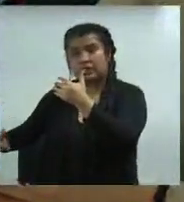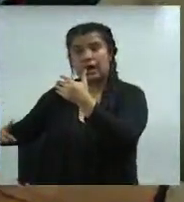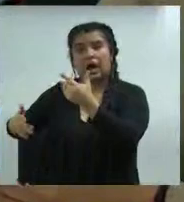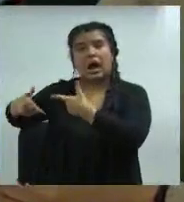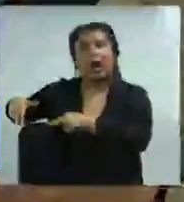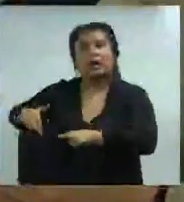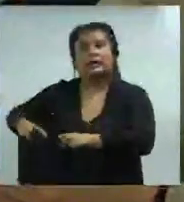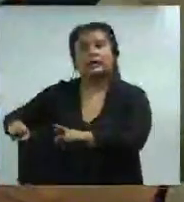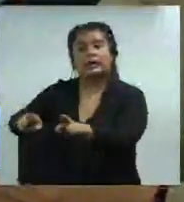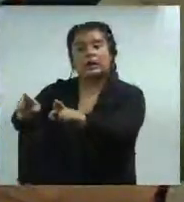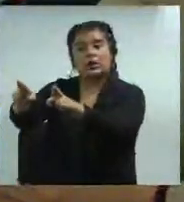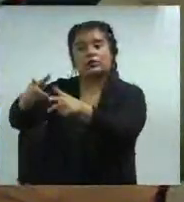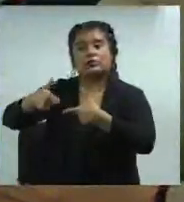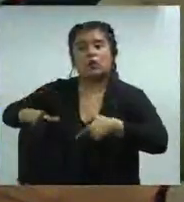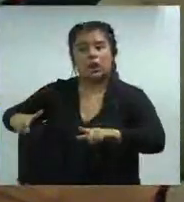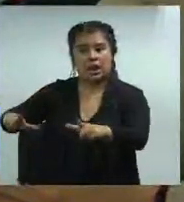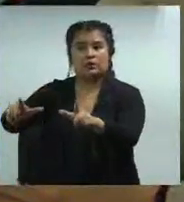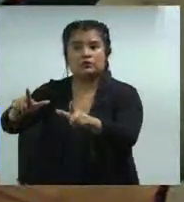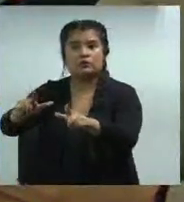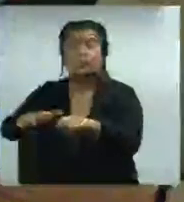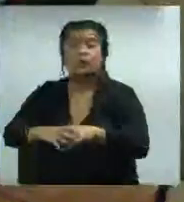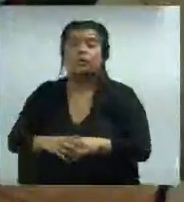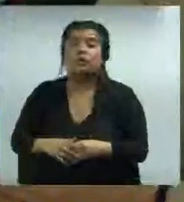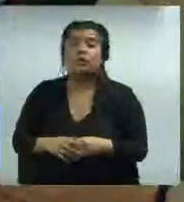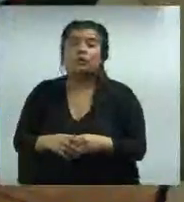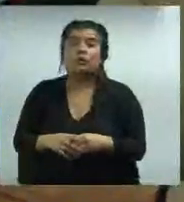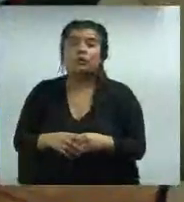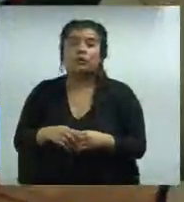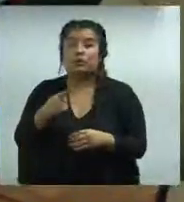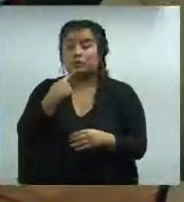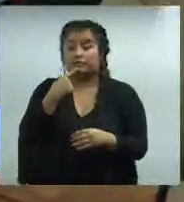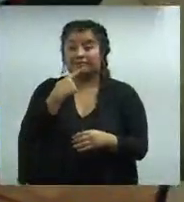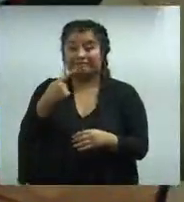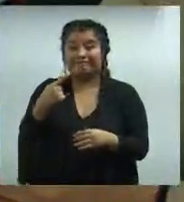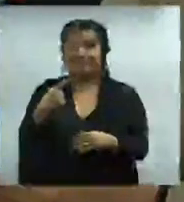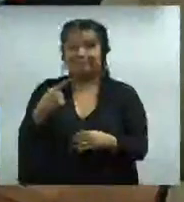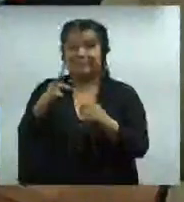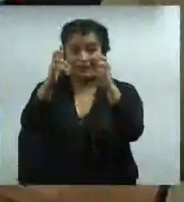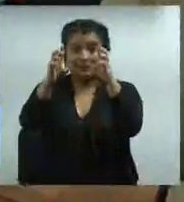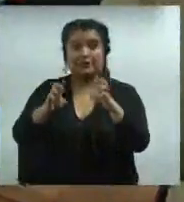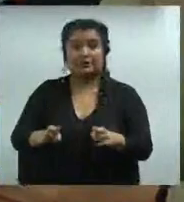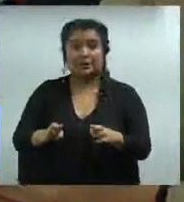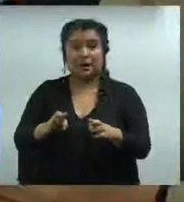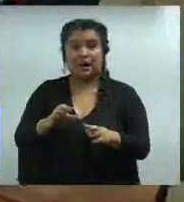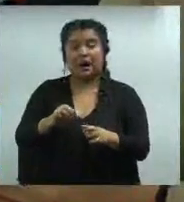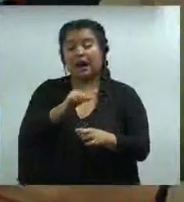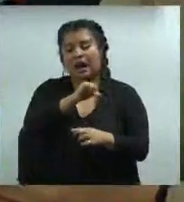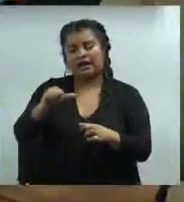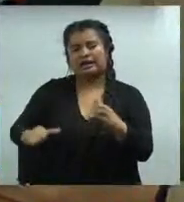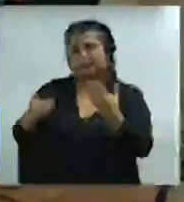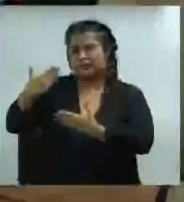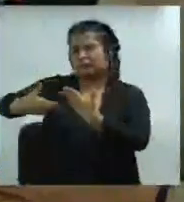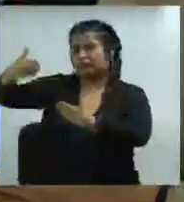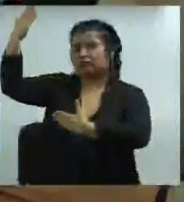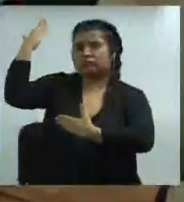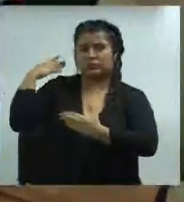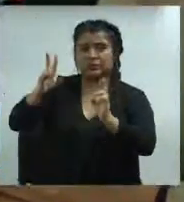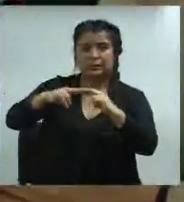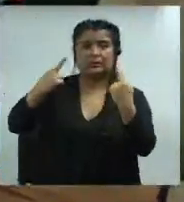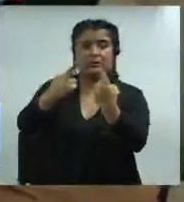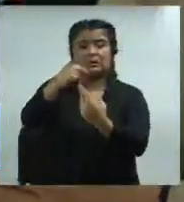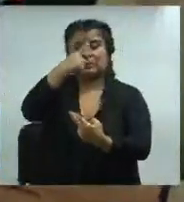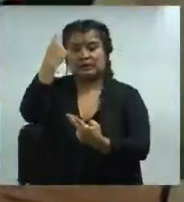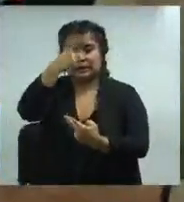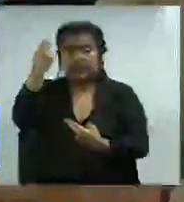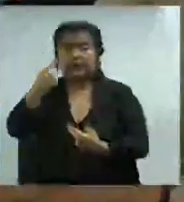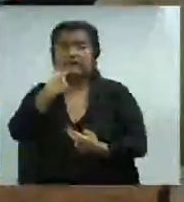afluente. Como dijo una vez, y me voy a reservar el nombre de un exalcalde en una reunión de trabajo,